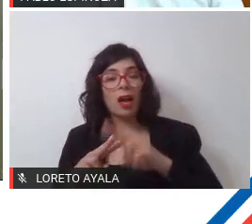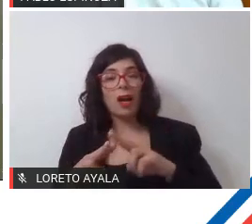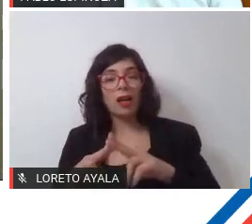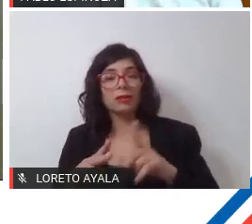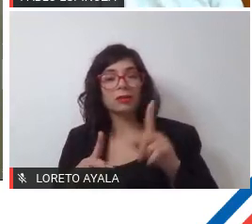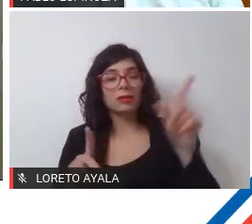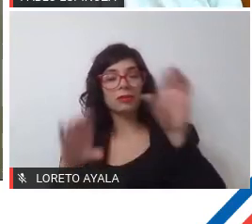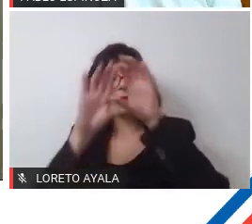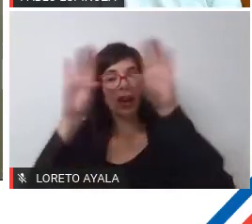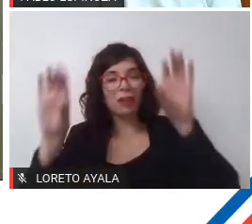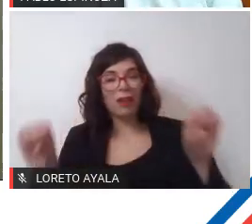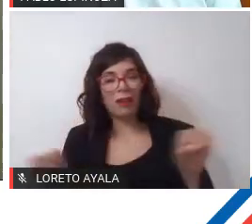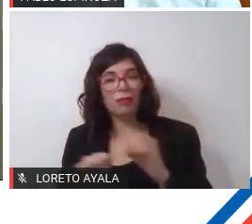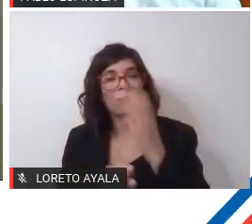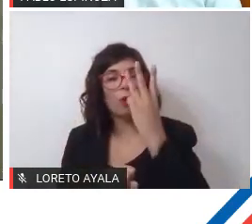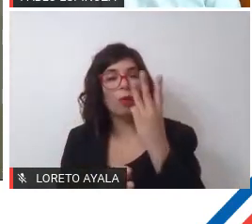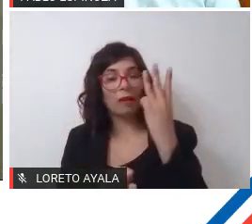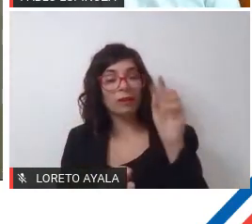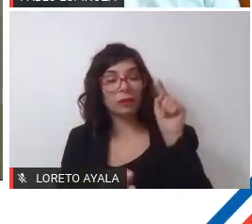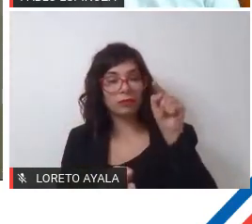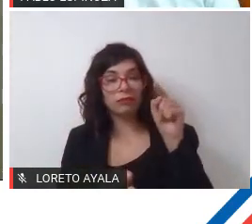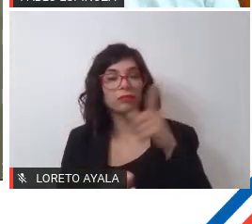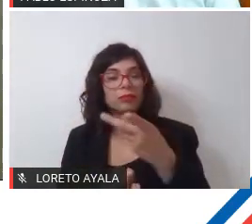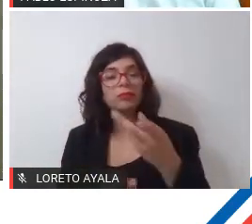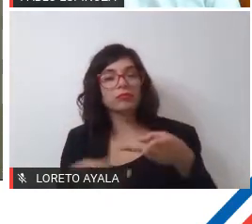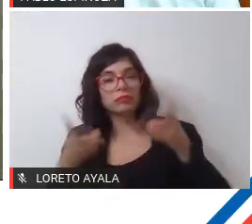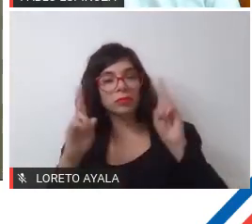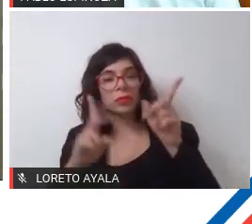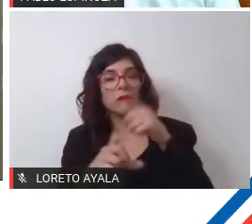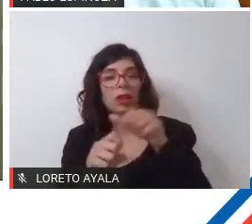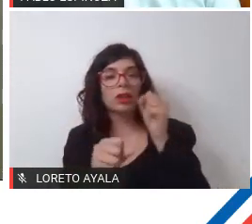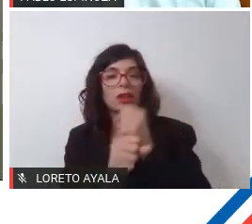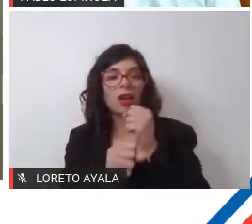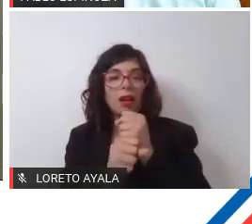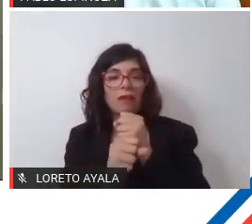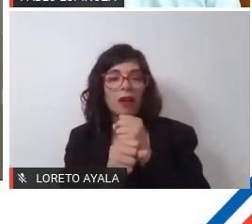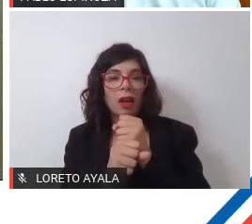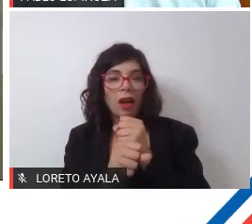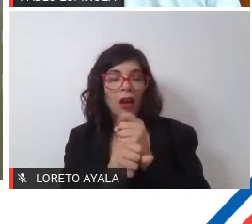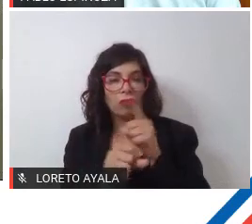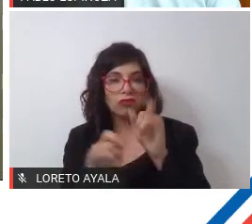unidad que va a permitir trabajo online y offline.